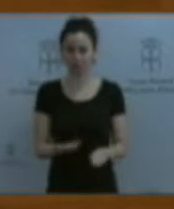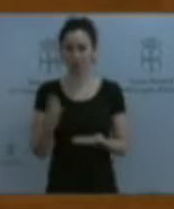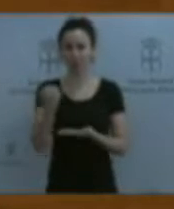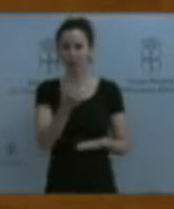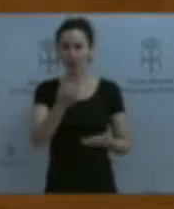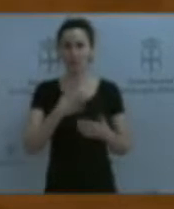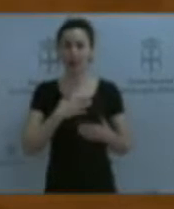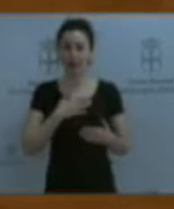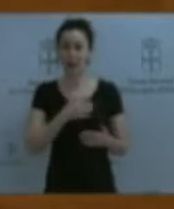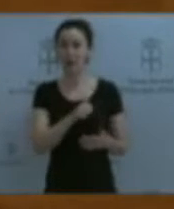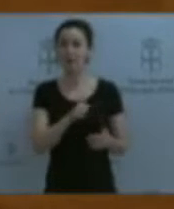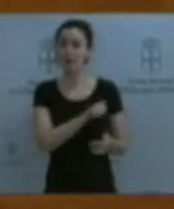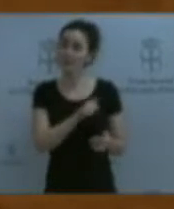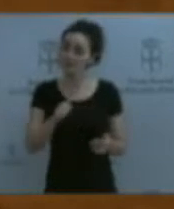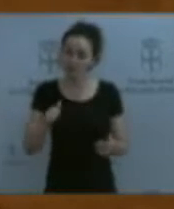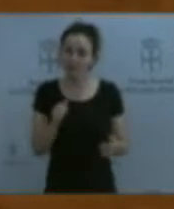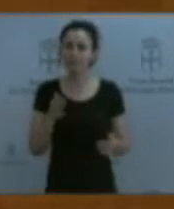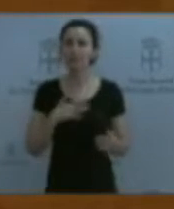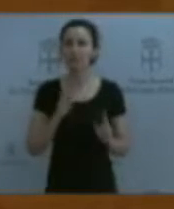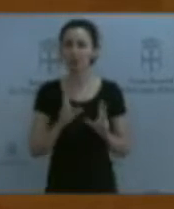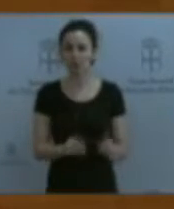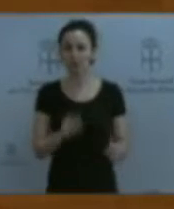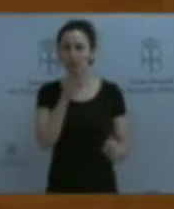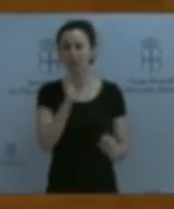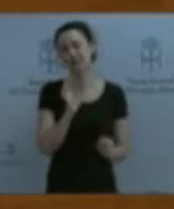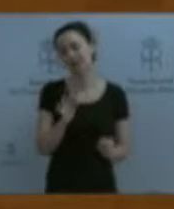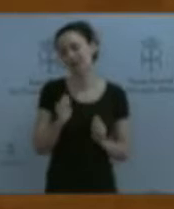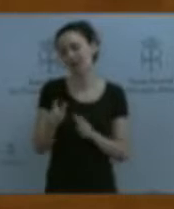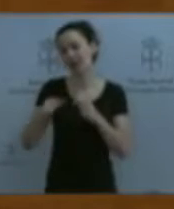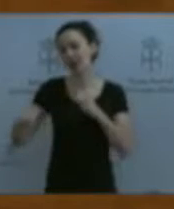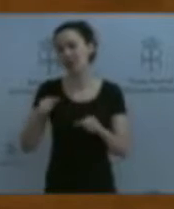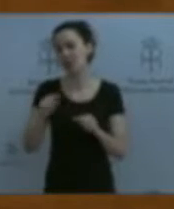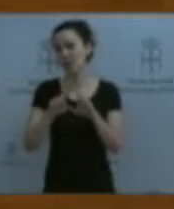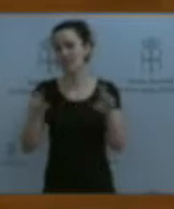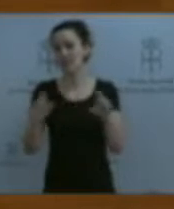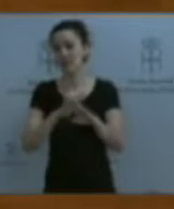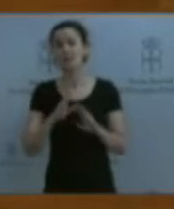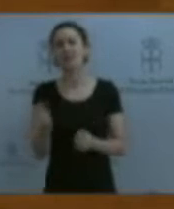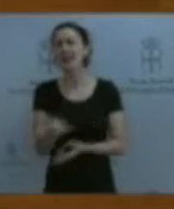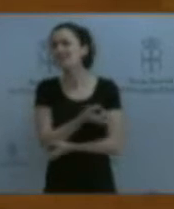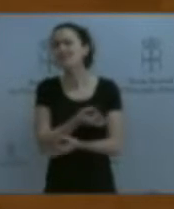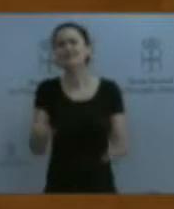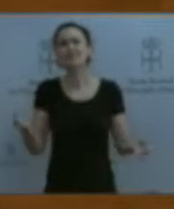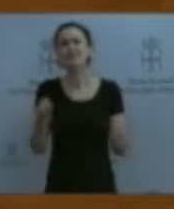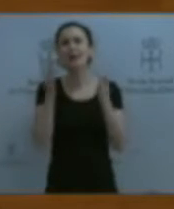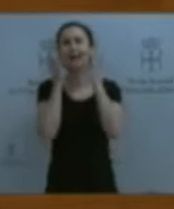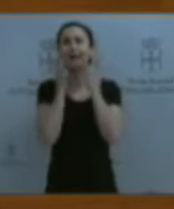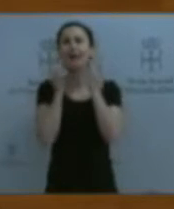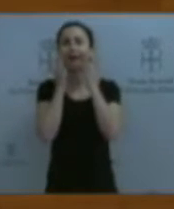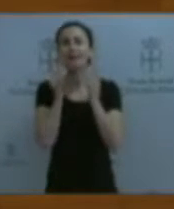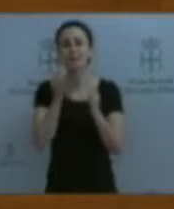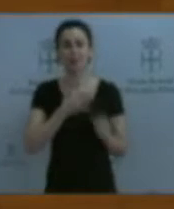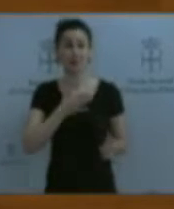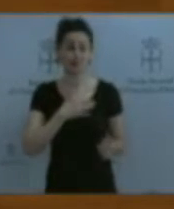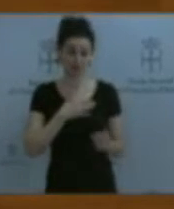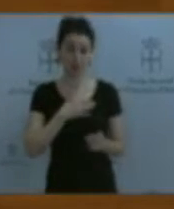con la persona fallecida, favoreciendo a gestores o directores de empresas sin vinculación alguna, es una fórmula perfecta para el blanqueo de patrimonios a nombre de